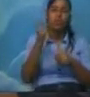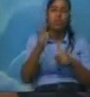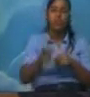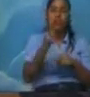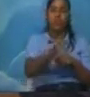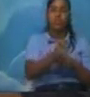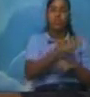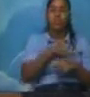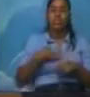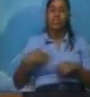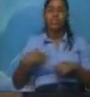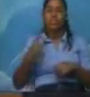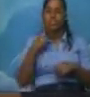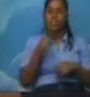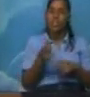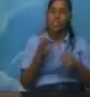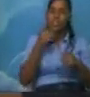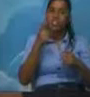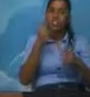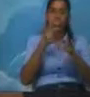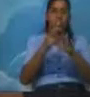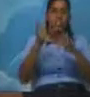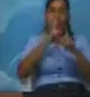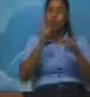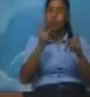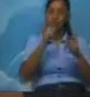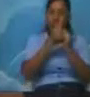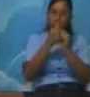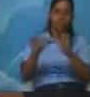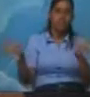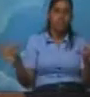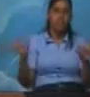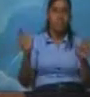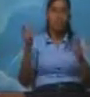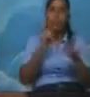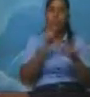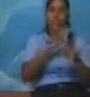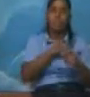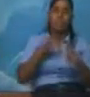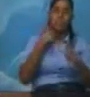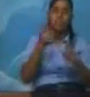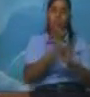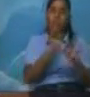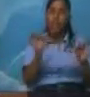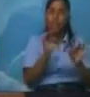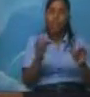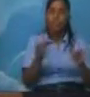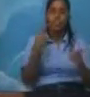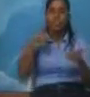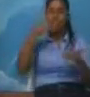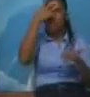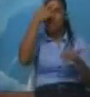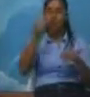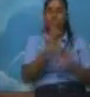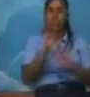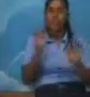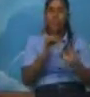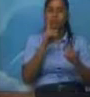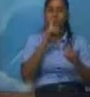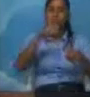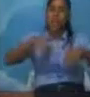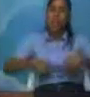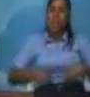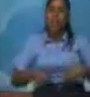de de deshonrar le de ofenderle no se da por entendido se queda quieto es mejor callar